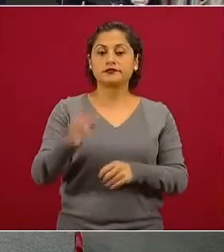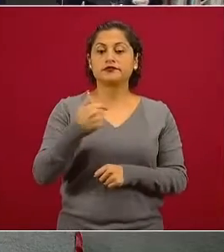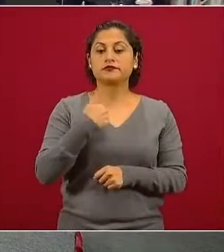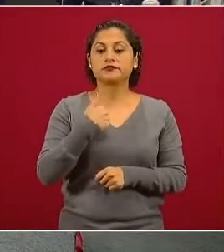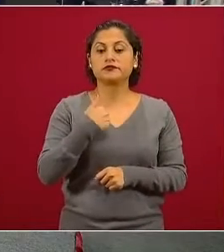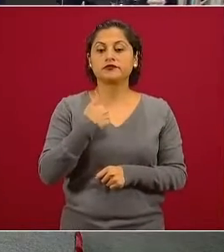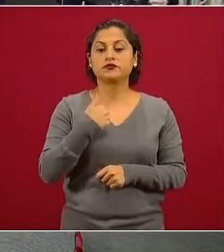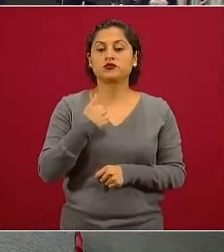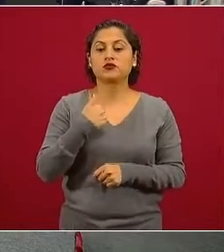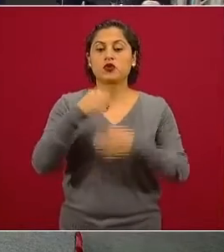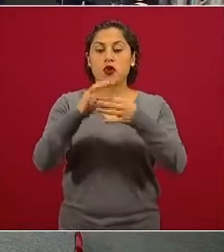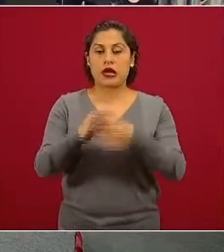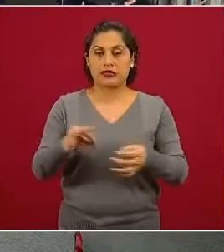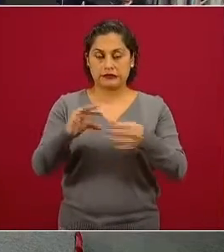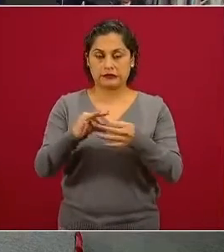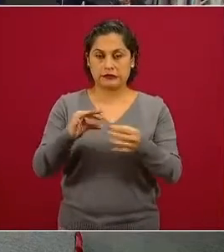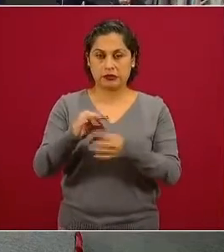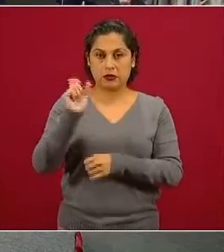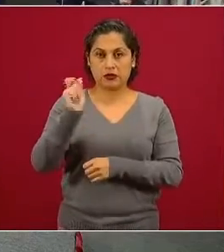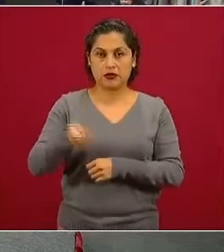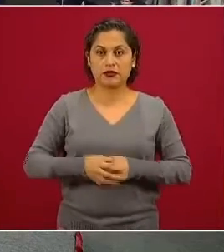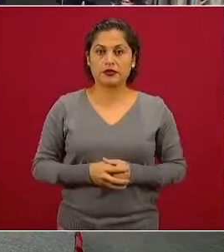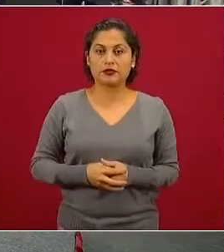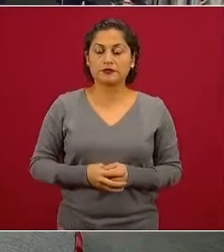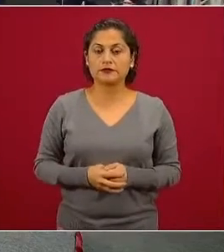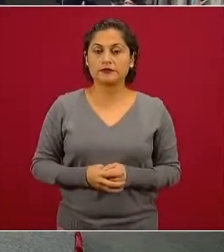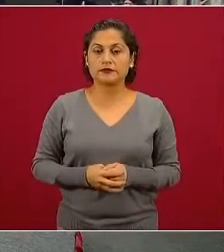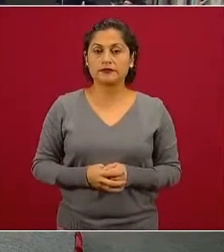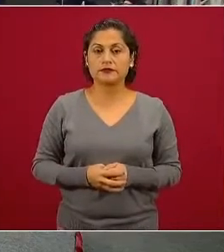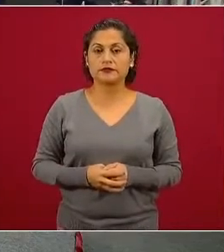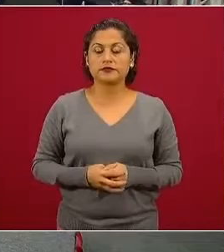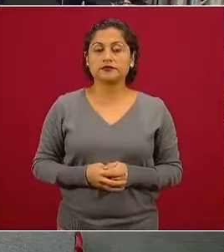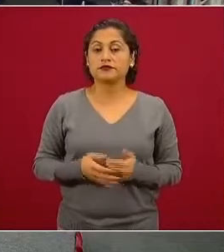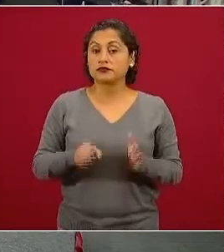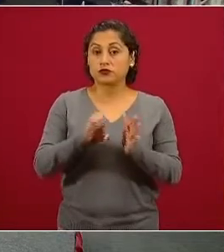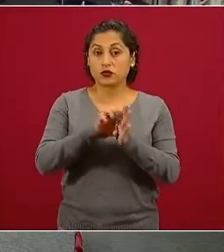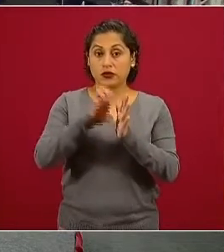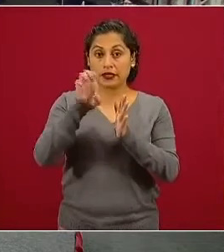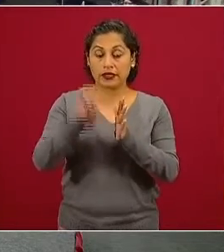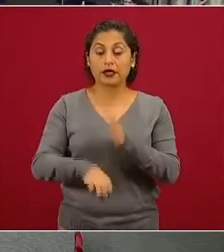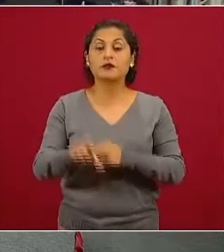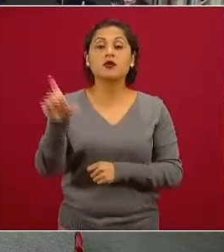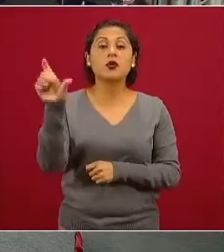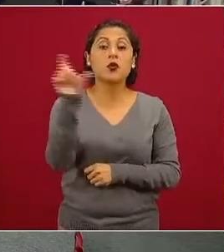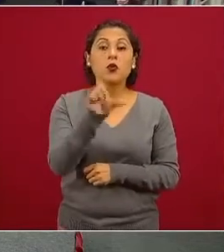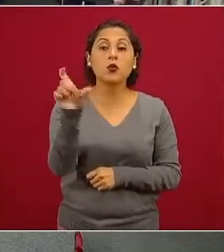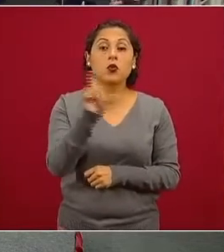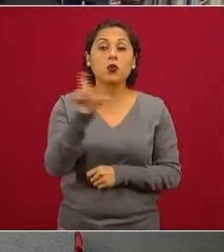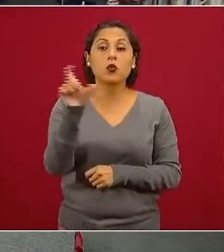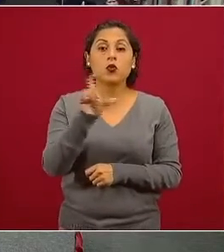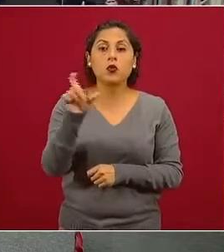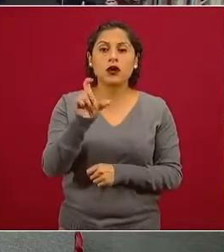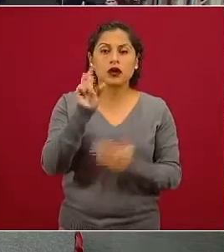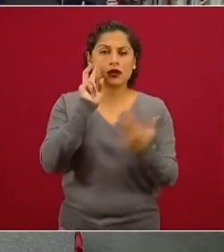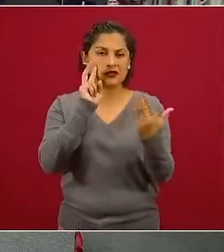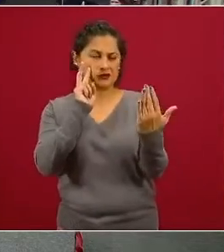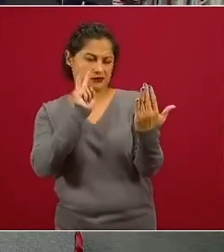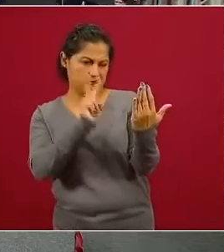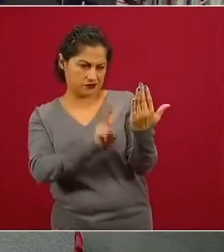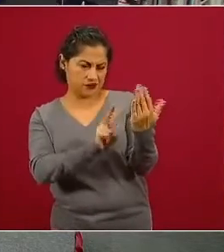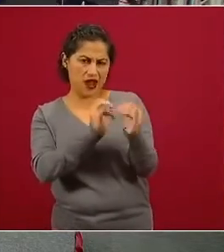en algunos medios que quieran que verifiquemos, adelante, nos pueden escribir. Y en el caso de